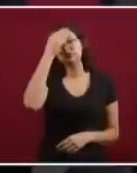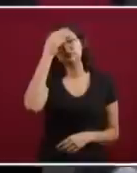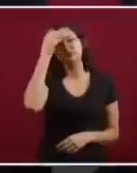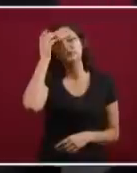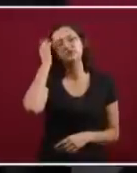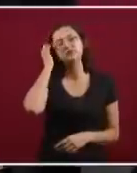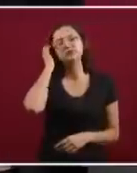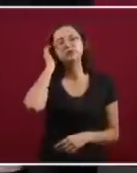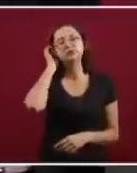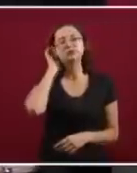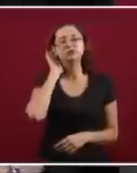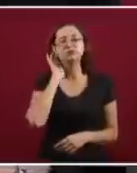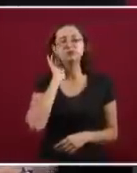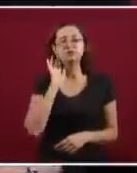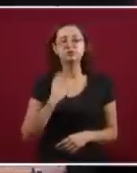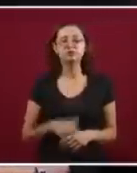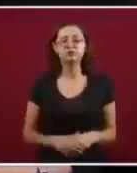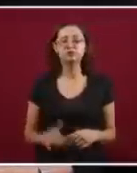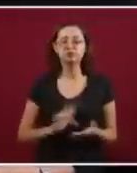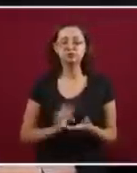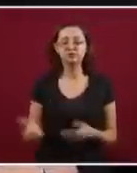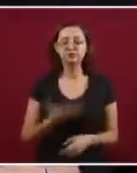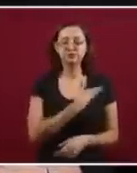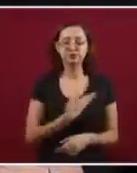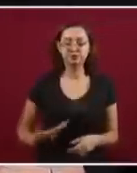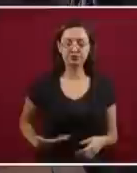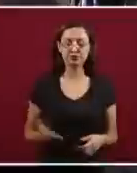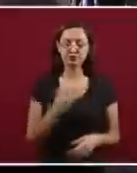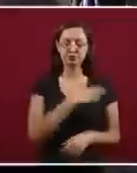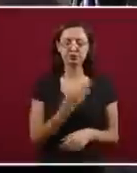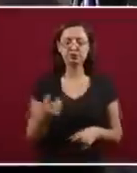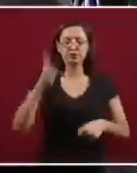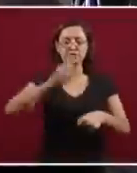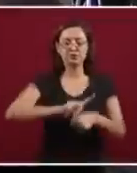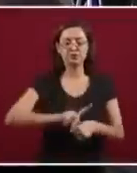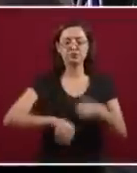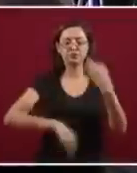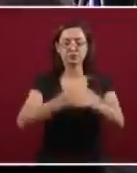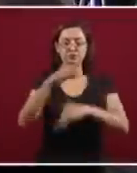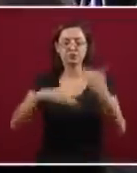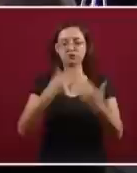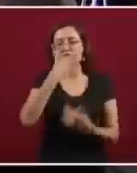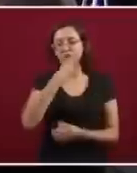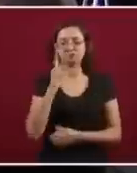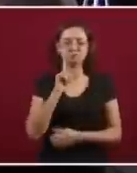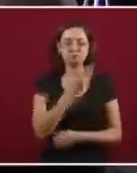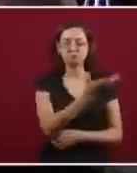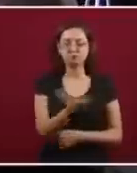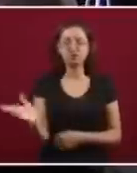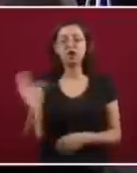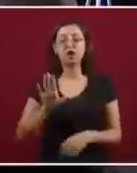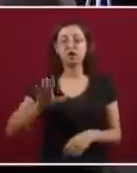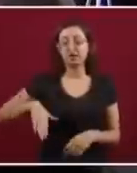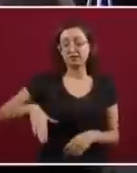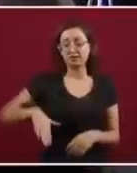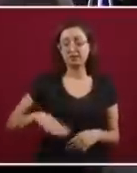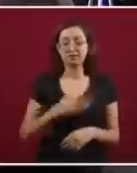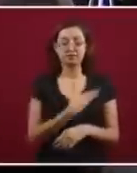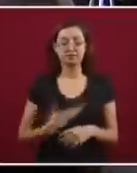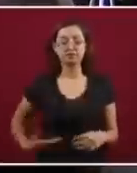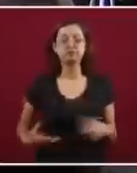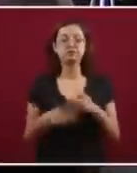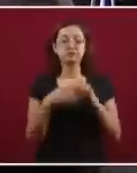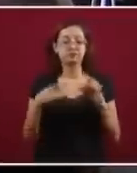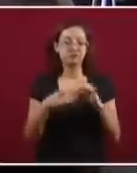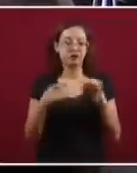gracias presidente muy buenos días tengan todos como ya comentó el presidente y